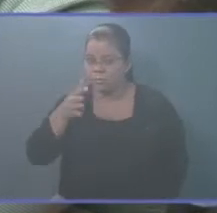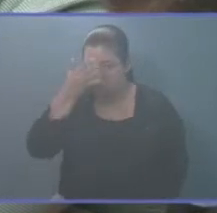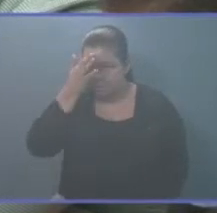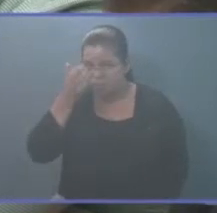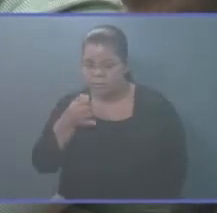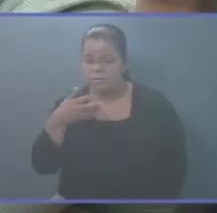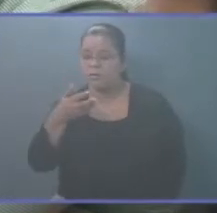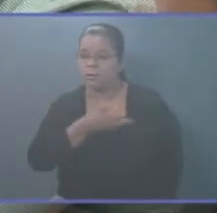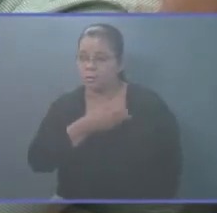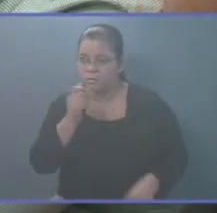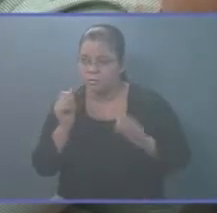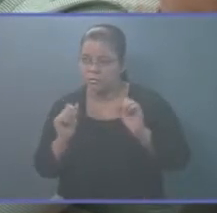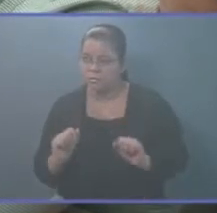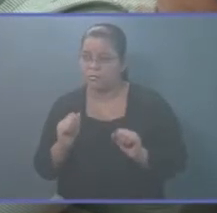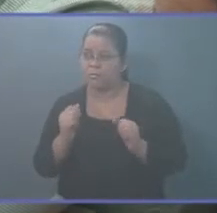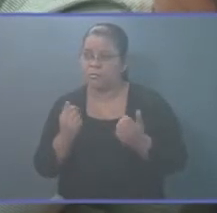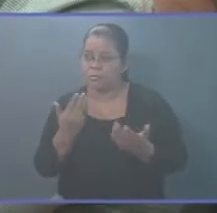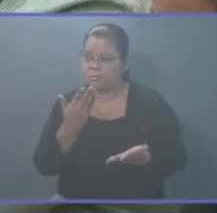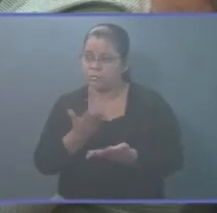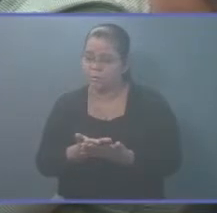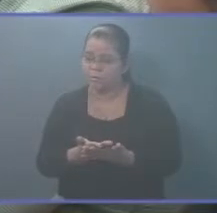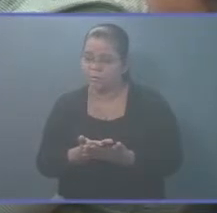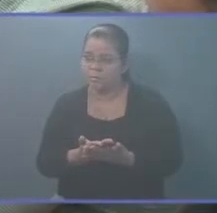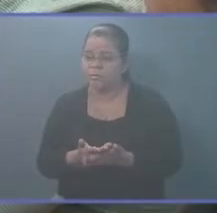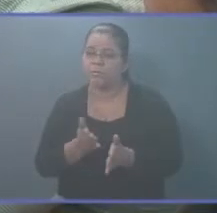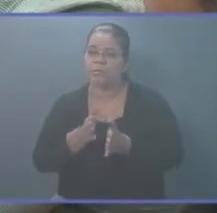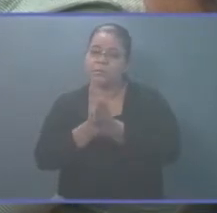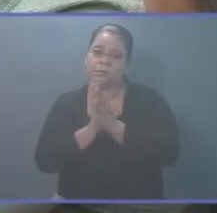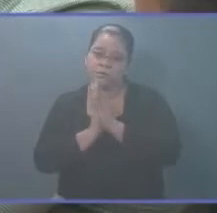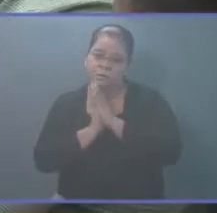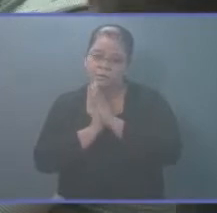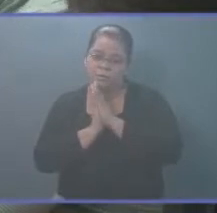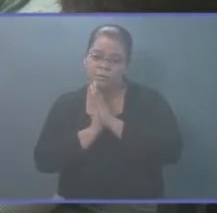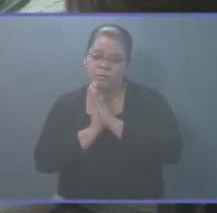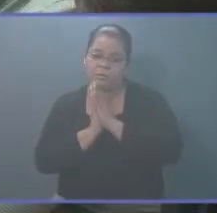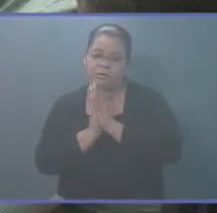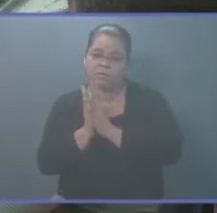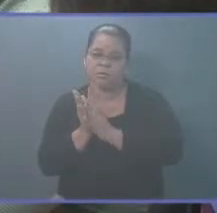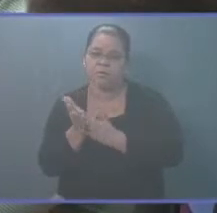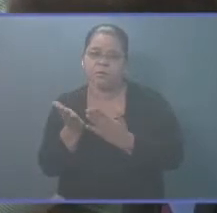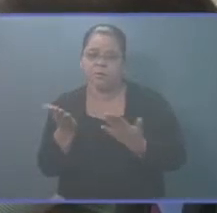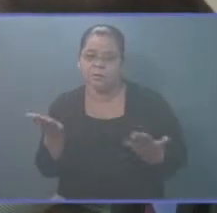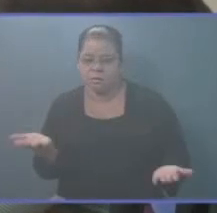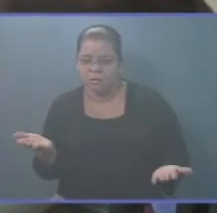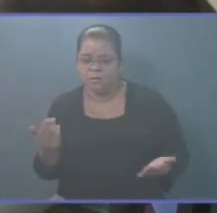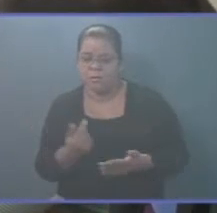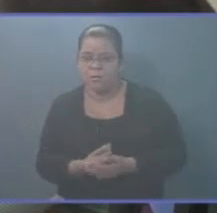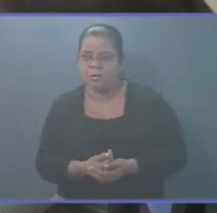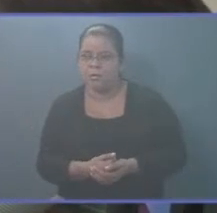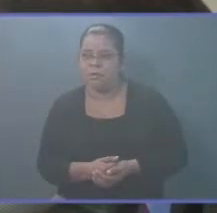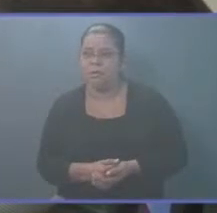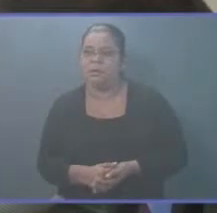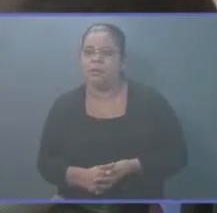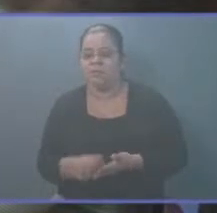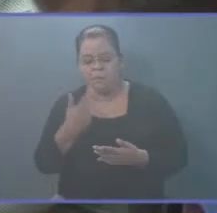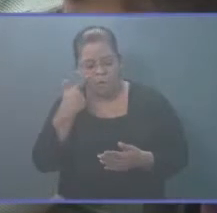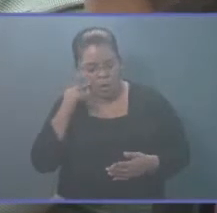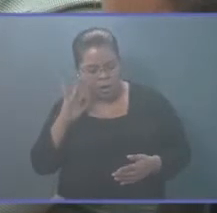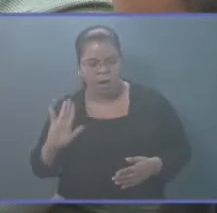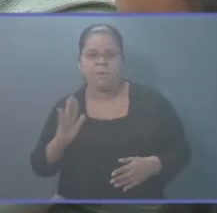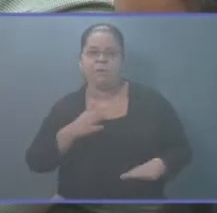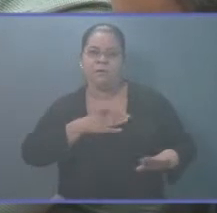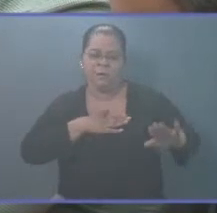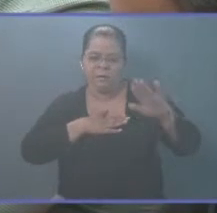agregar, no sé, yo sugiero o peticiono que aquel que con su testimonio